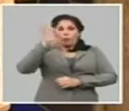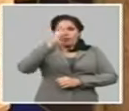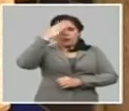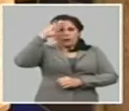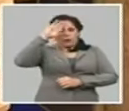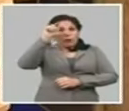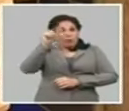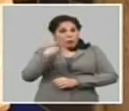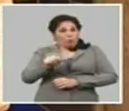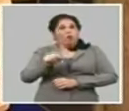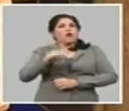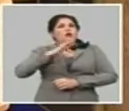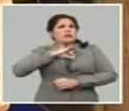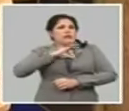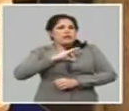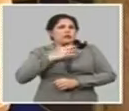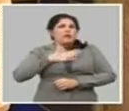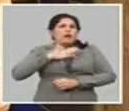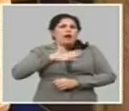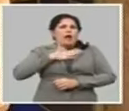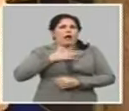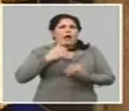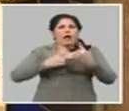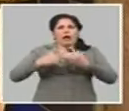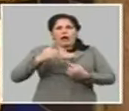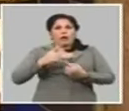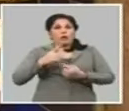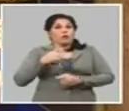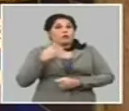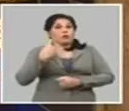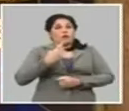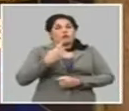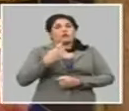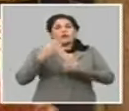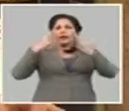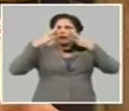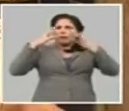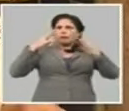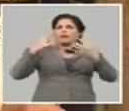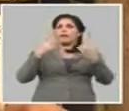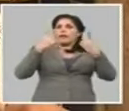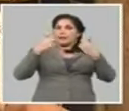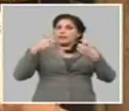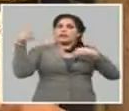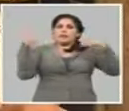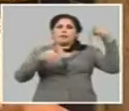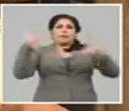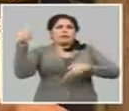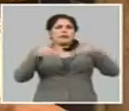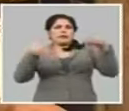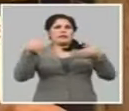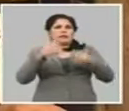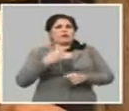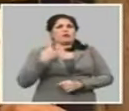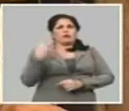tenían síntomas respiratorios y estaban en la casa por lo tanto es un tema que es importante que necesita la participación